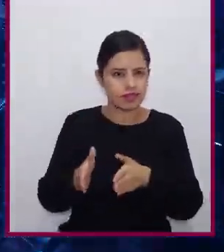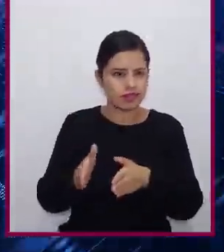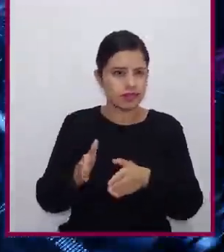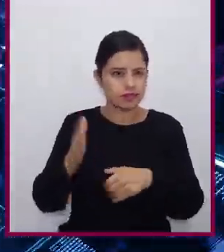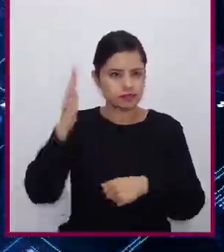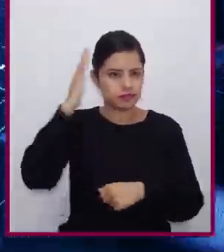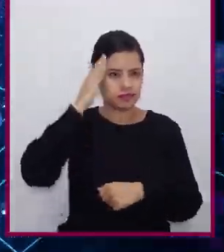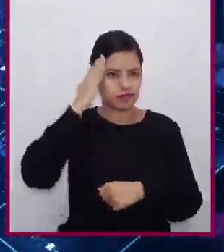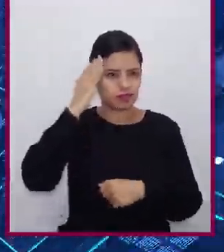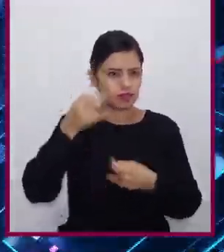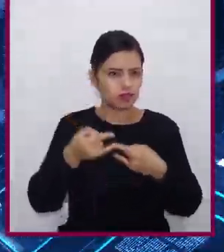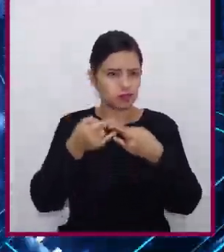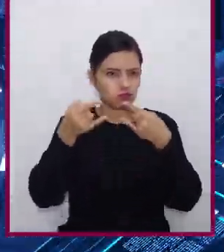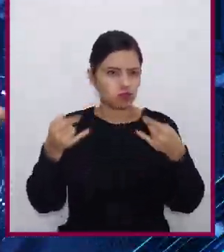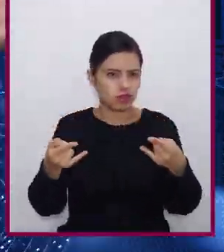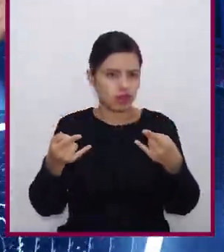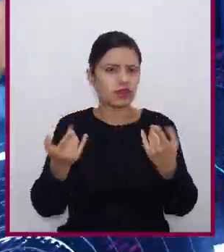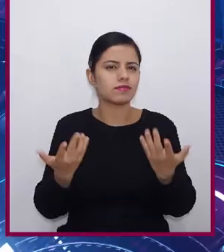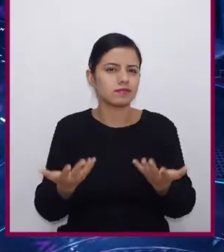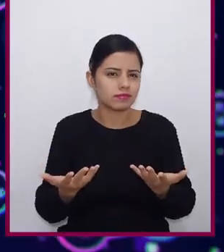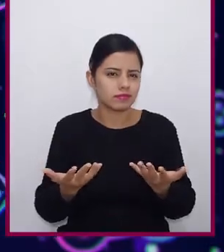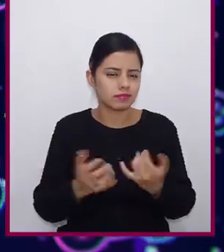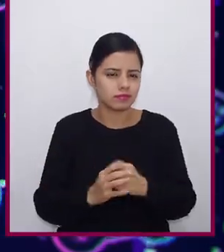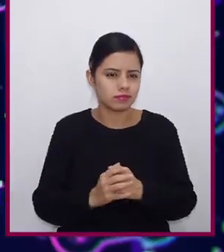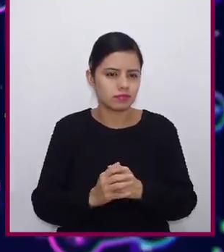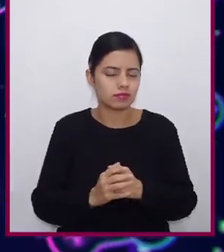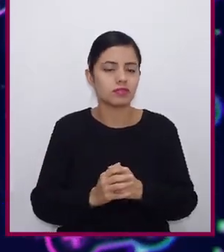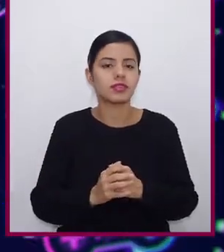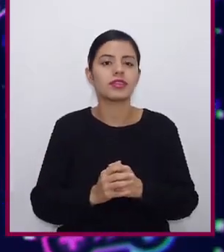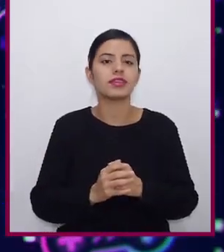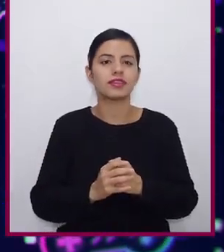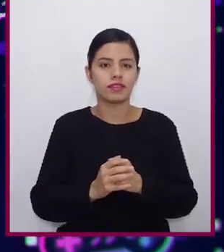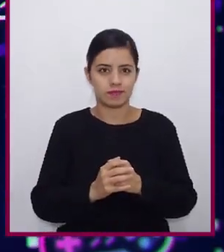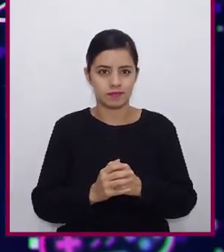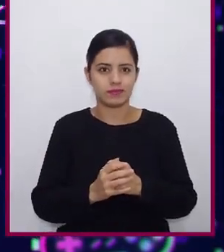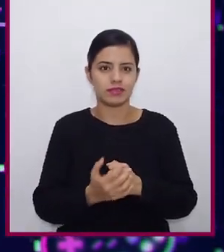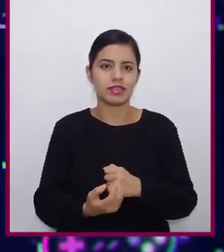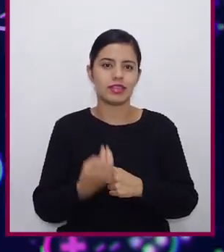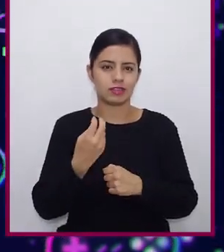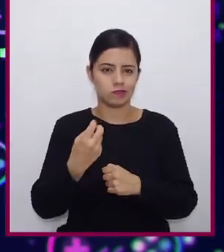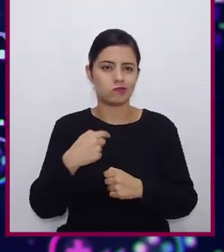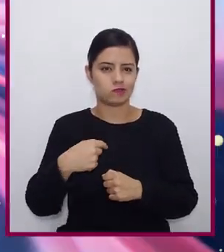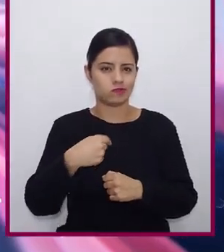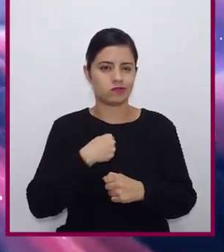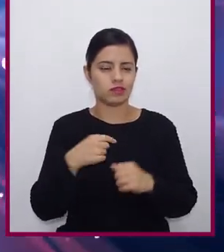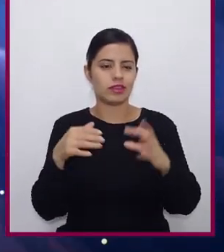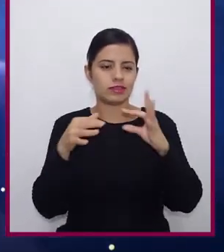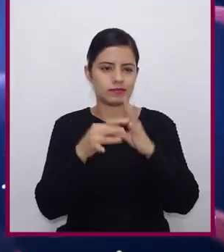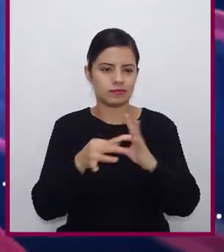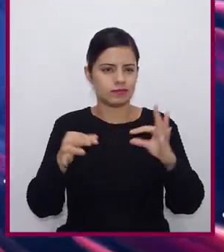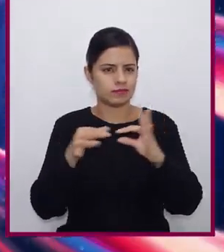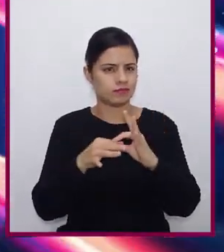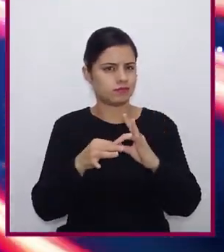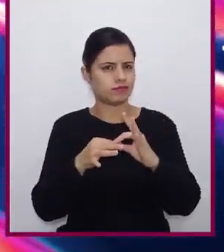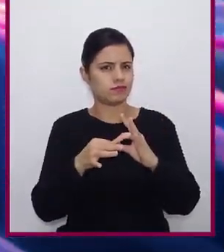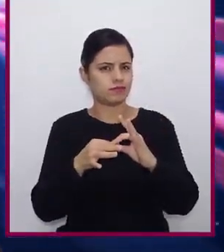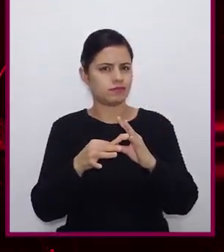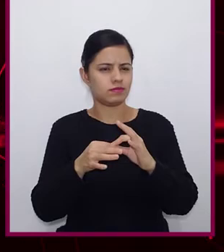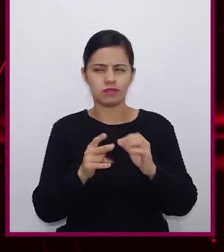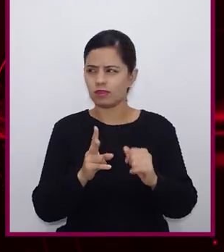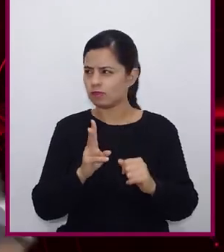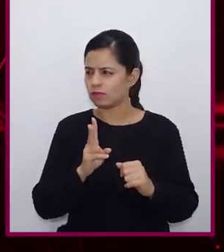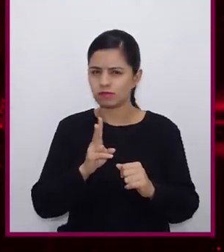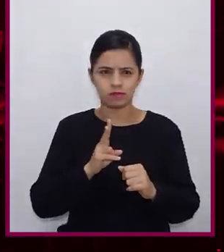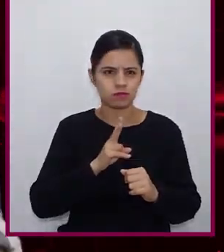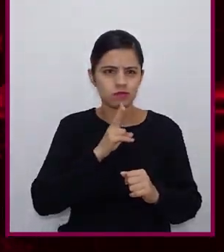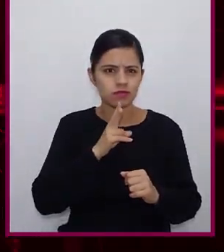vienen conceptos como el de los atributos. Por ejemplo, ¡Eso se los revelaré yo! Ah, caray. ¿Y esa voz?